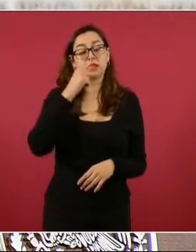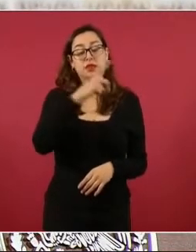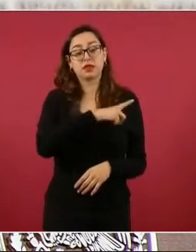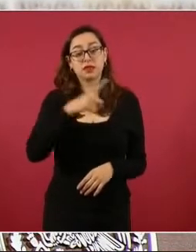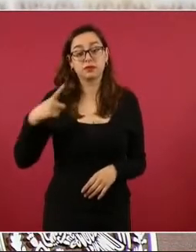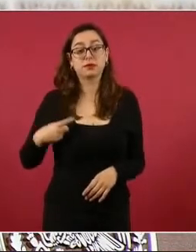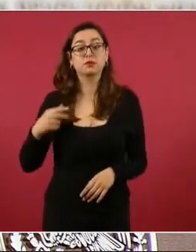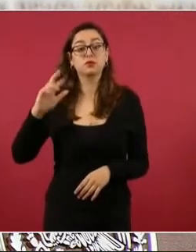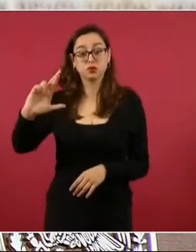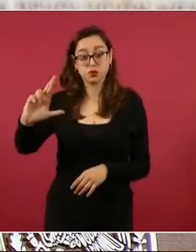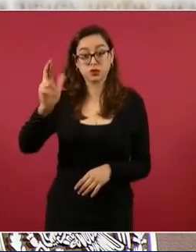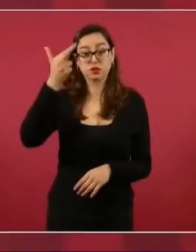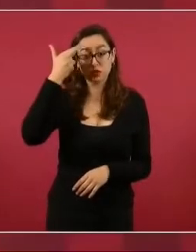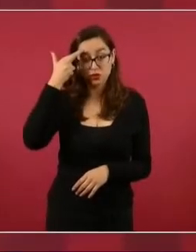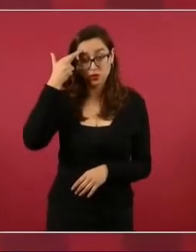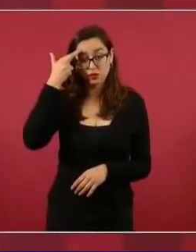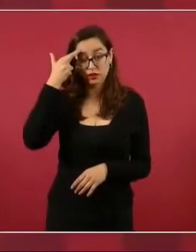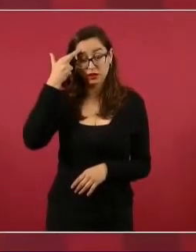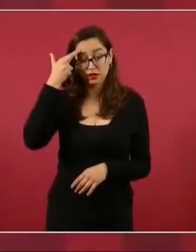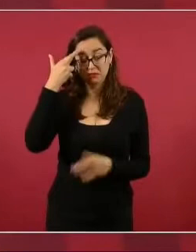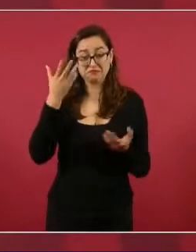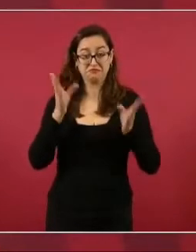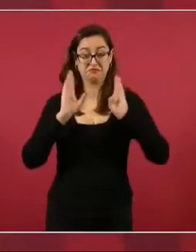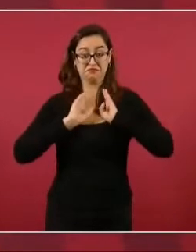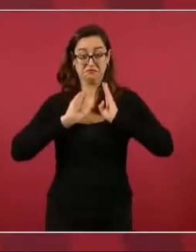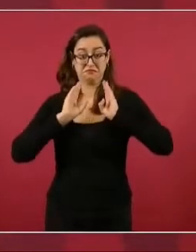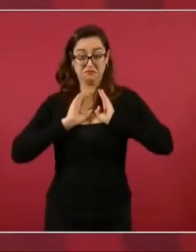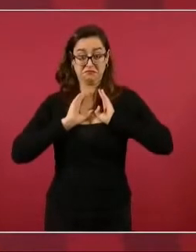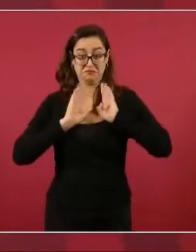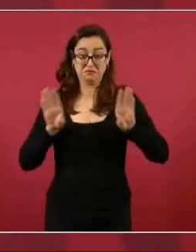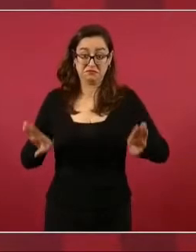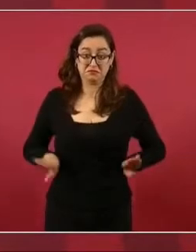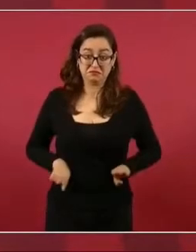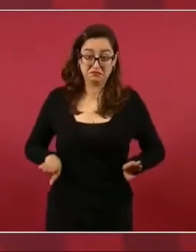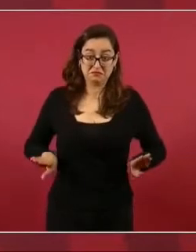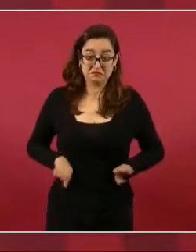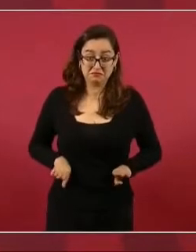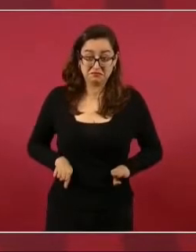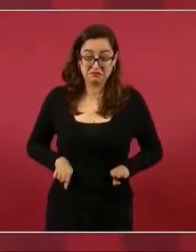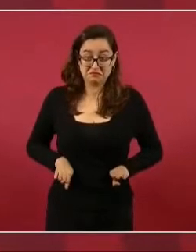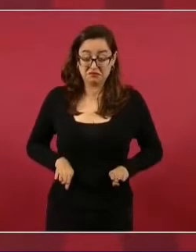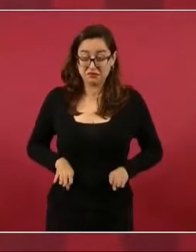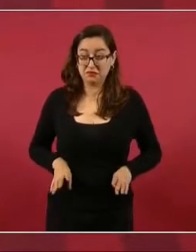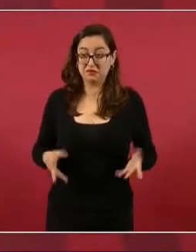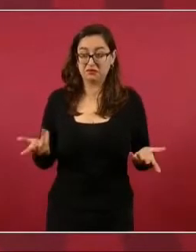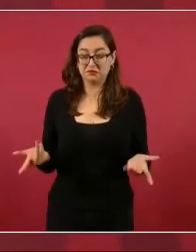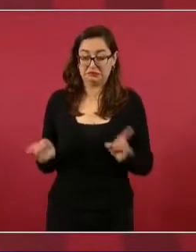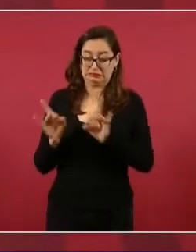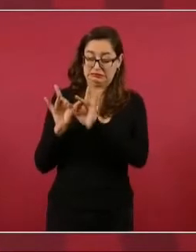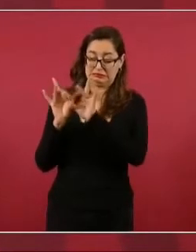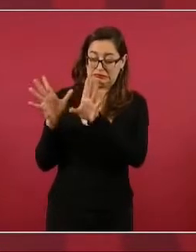que la actuación del ejército en esos casos